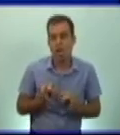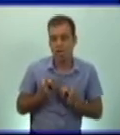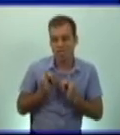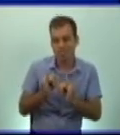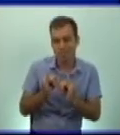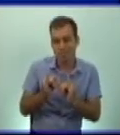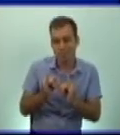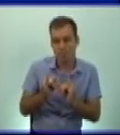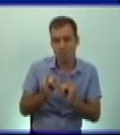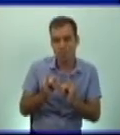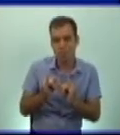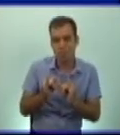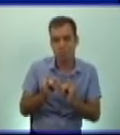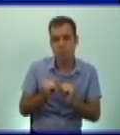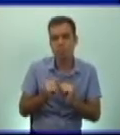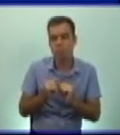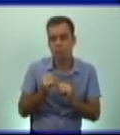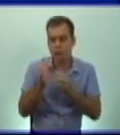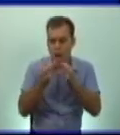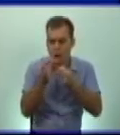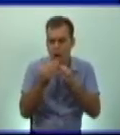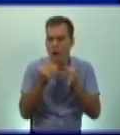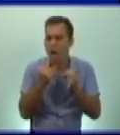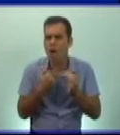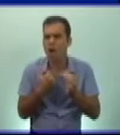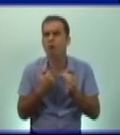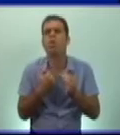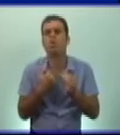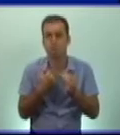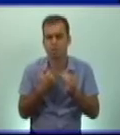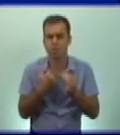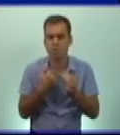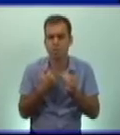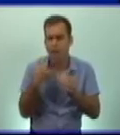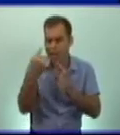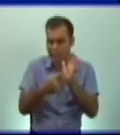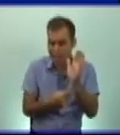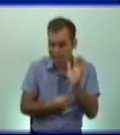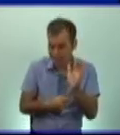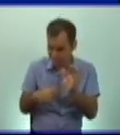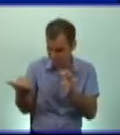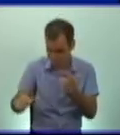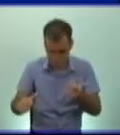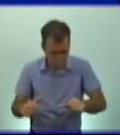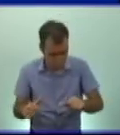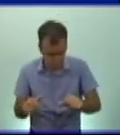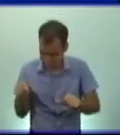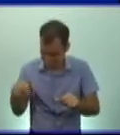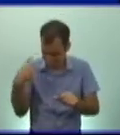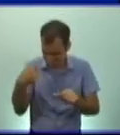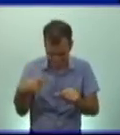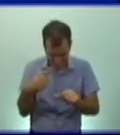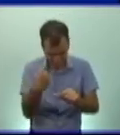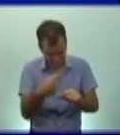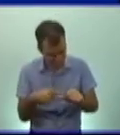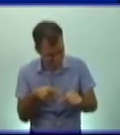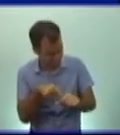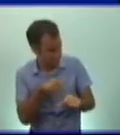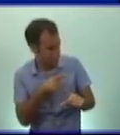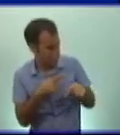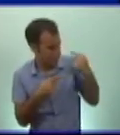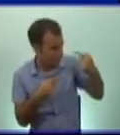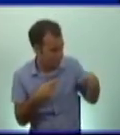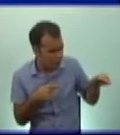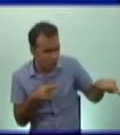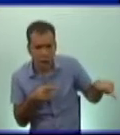punto de vista cualitativo, vamos a hablar de la naturaleza de las sustancias que reaccionan y que se forman. Por tanto,